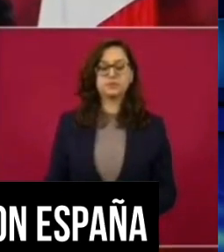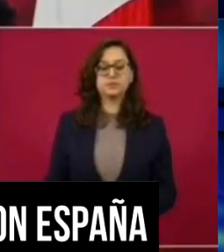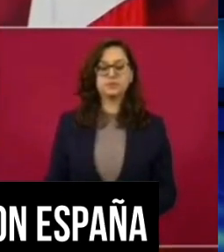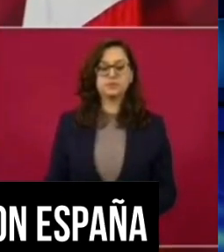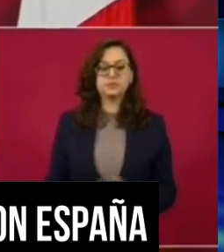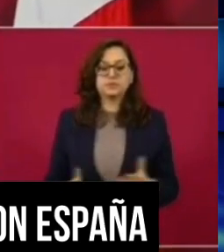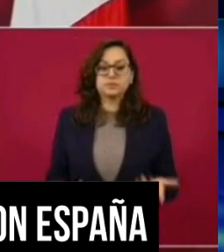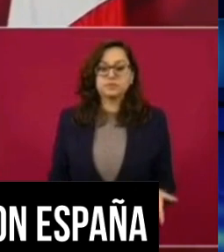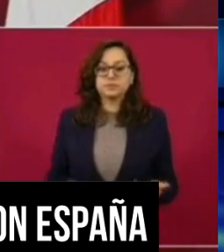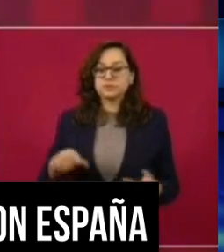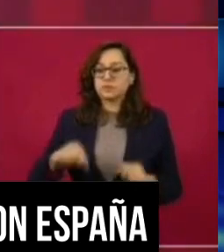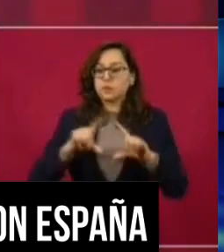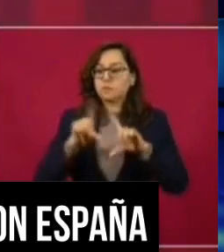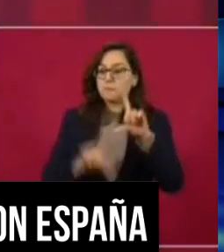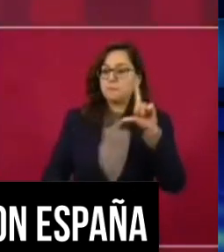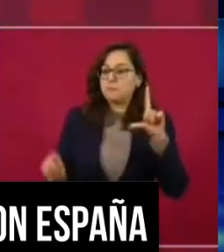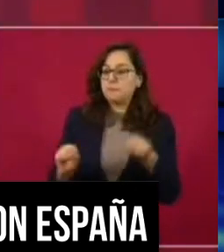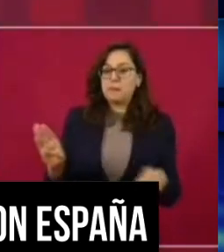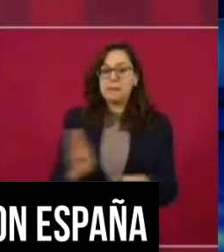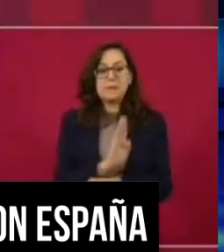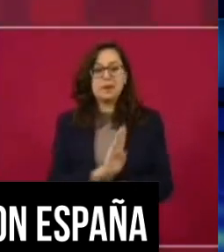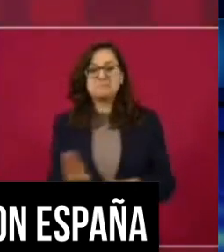llevaba la peor parte